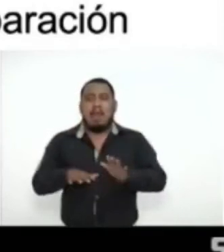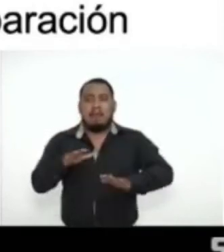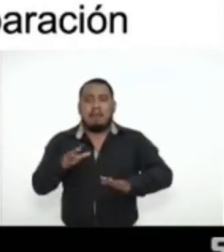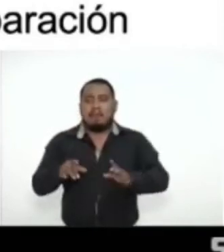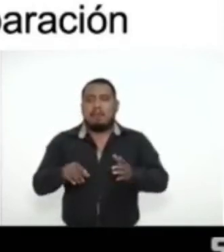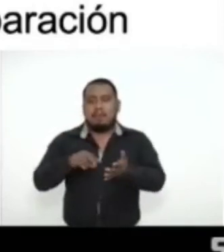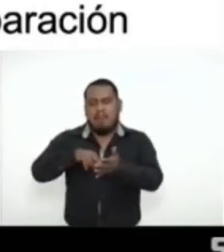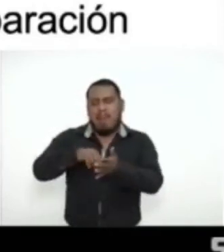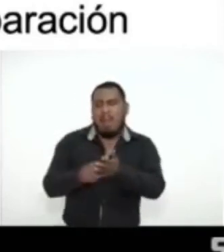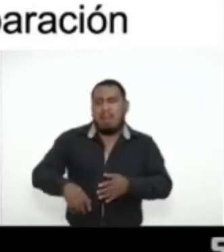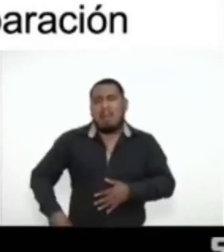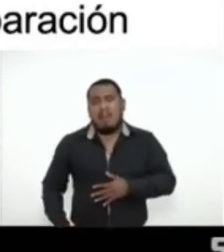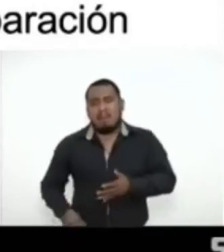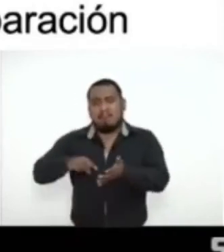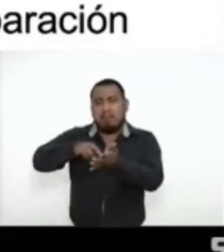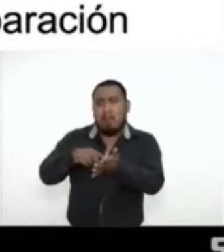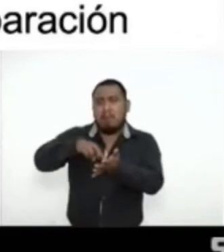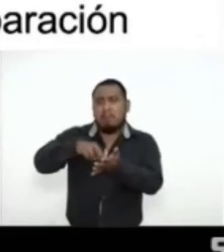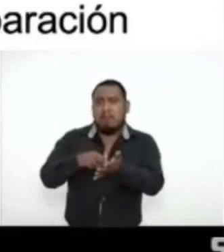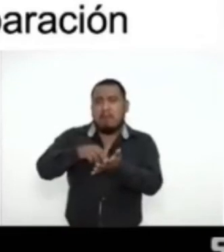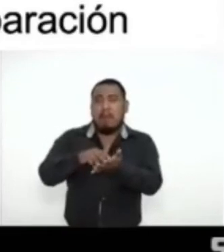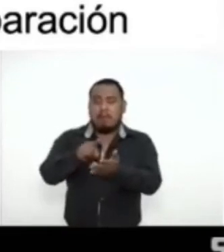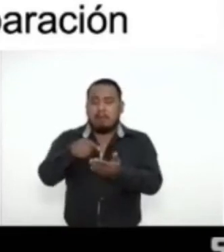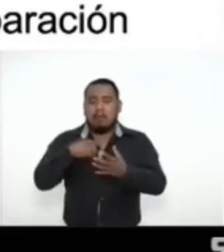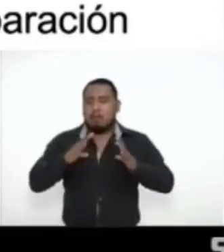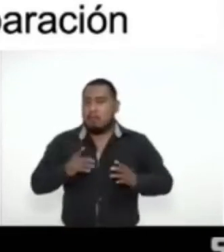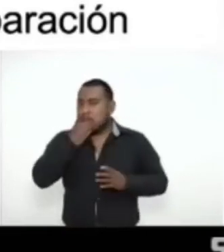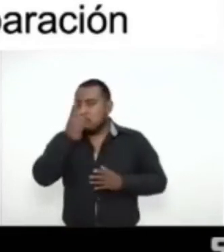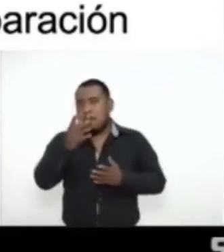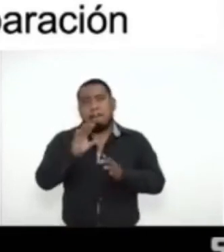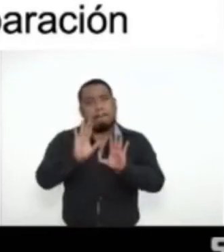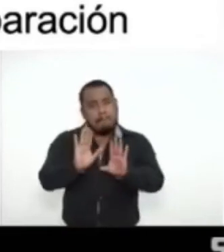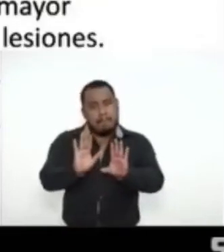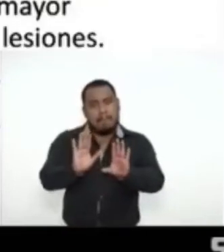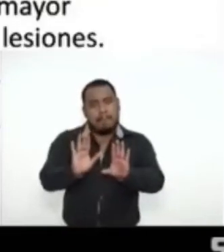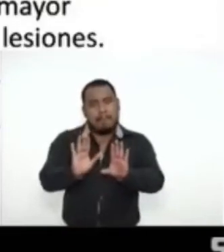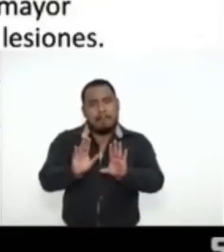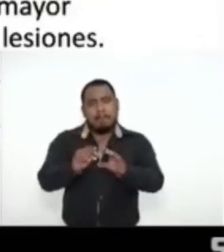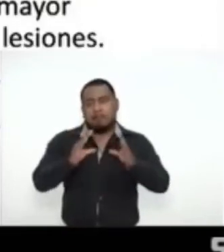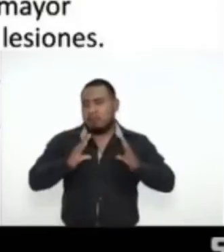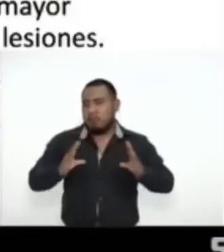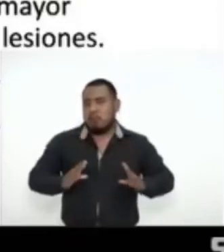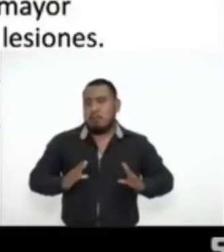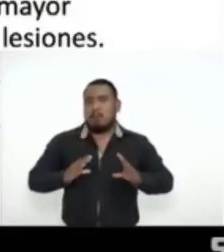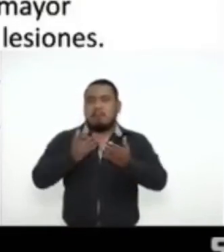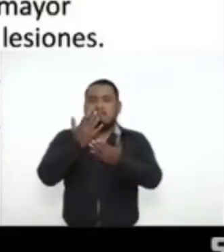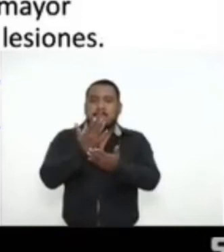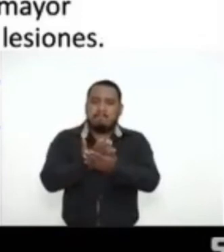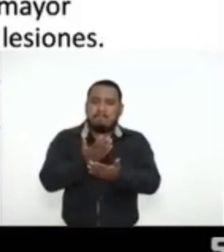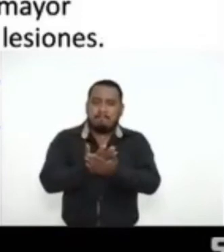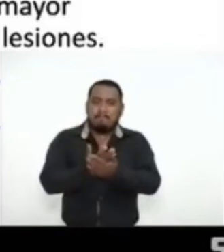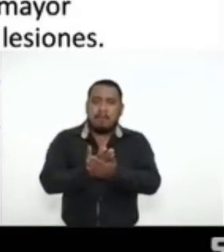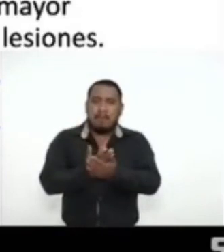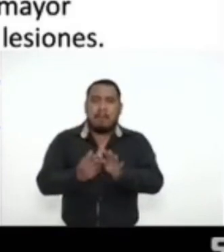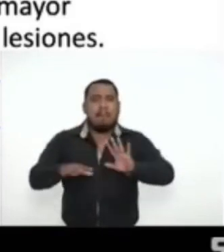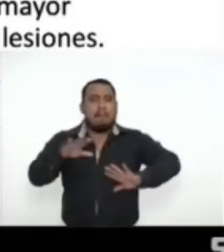cojeando, pero seguimos caminando, hombre, para, quédate quieto un rato, deja que tu cuerpo se repare. Cuando